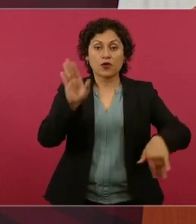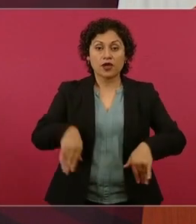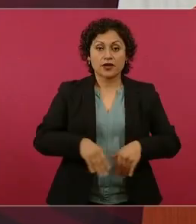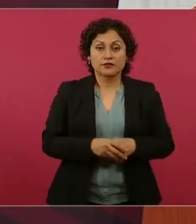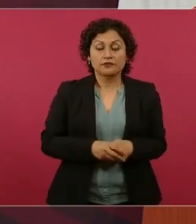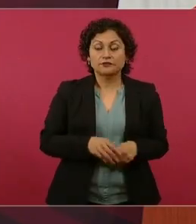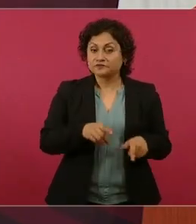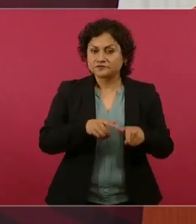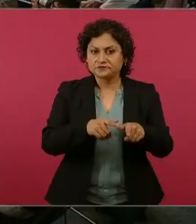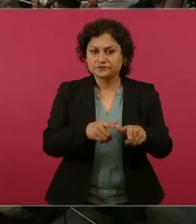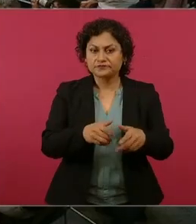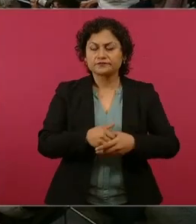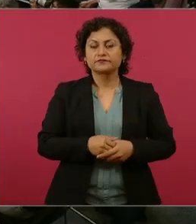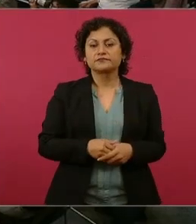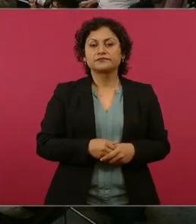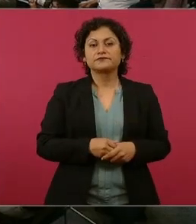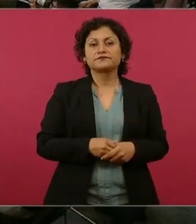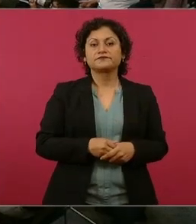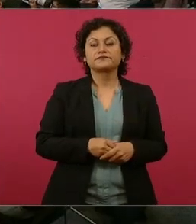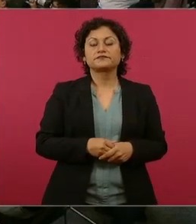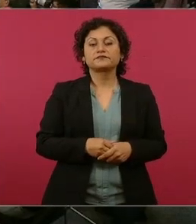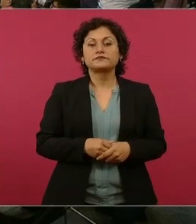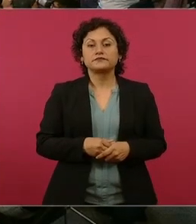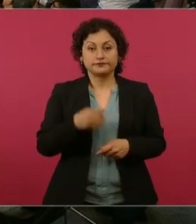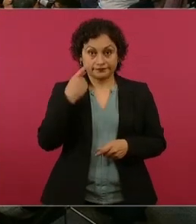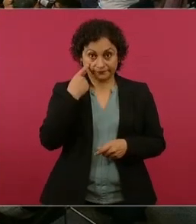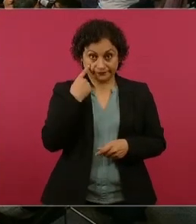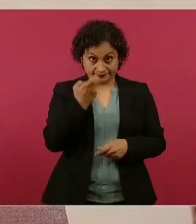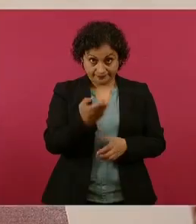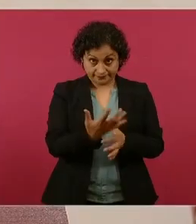best money we've ever spent. Miren lo que dice.